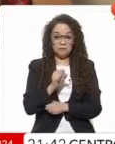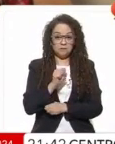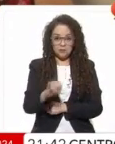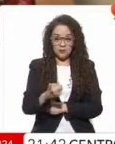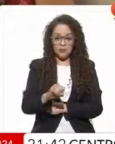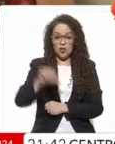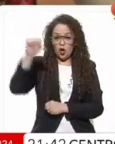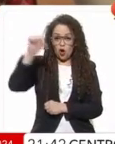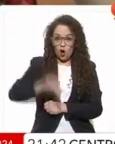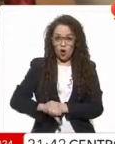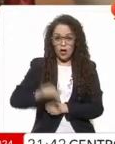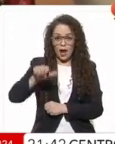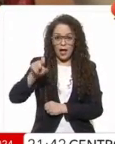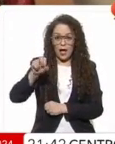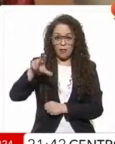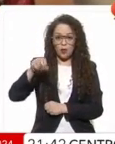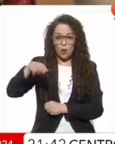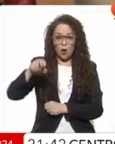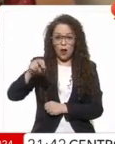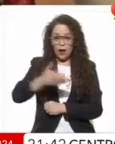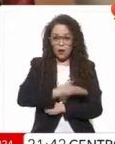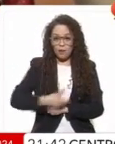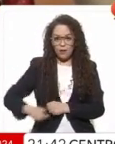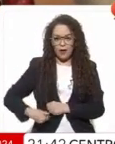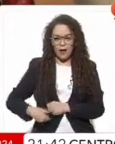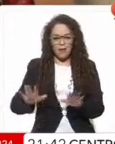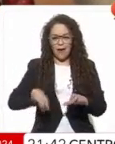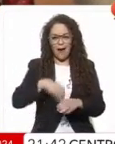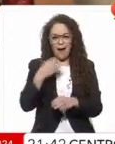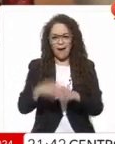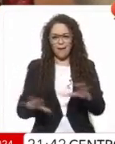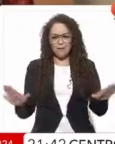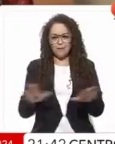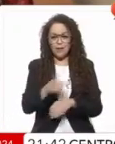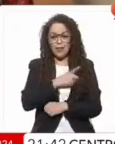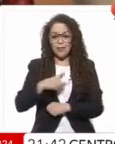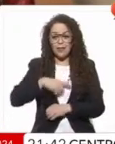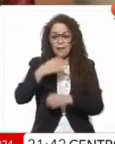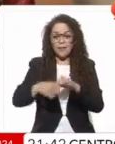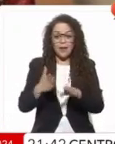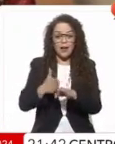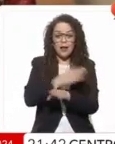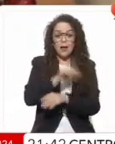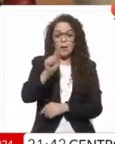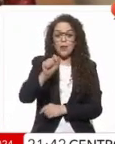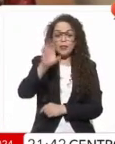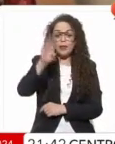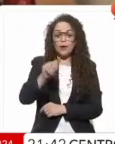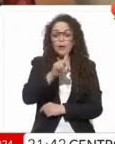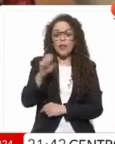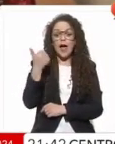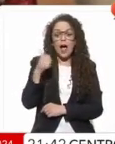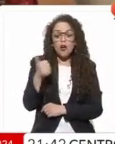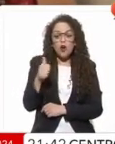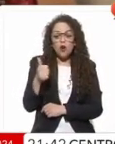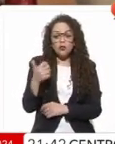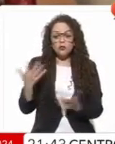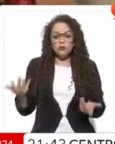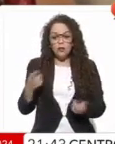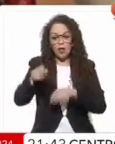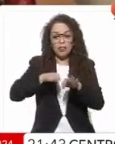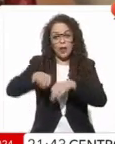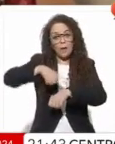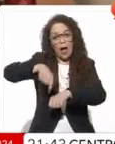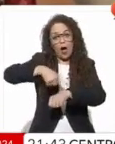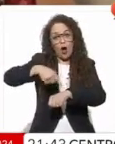Alejandro Moreno concluyó. Debió haber terminado el 29 de agosto. Digamos que anda volando horas